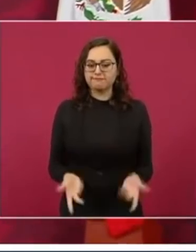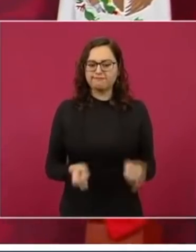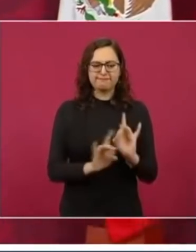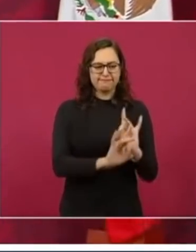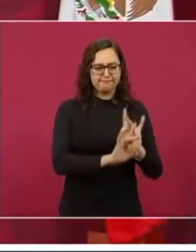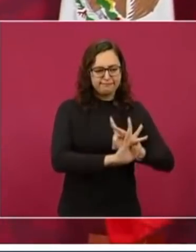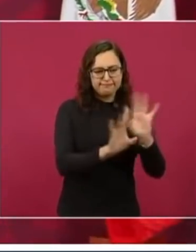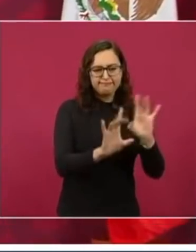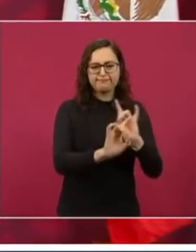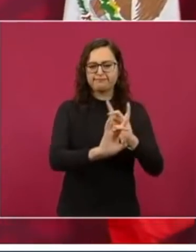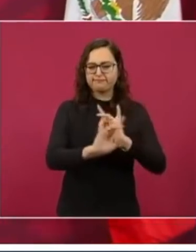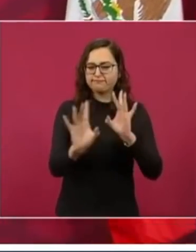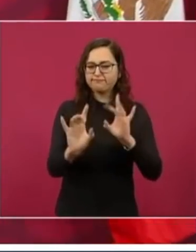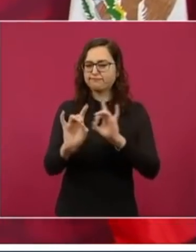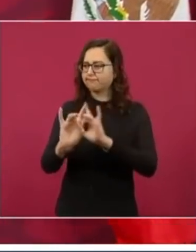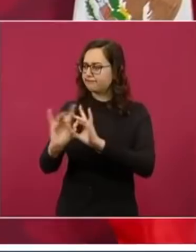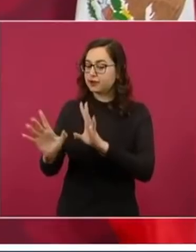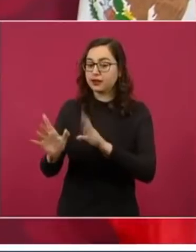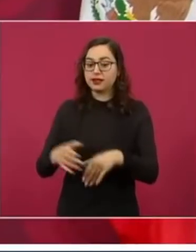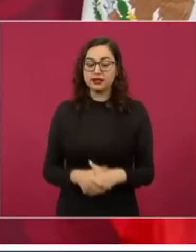sucediendo. López Dóriga luego